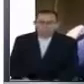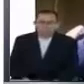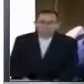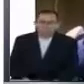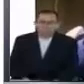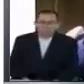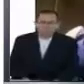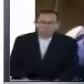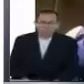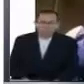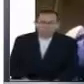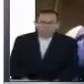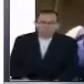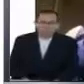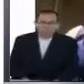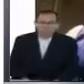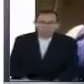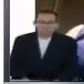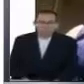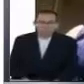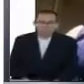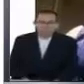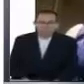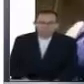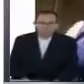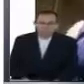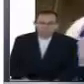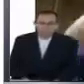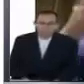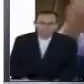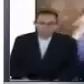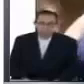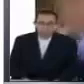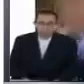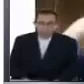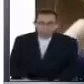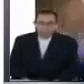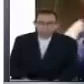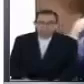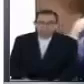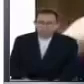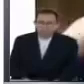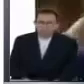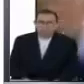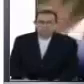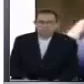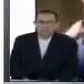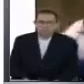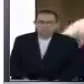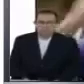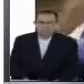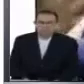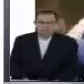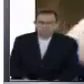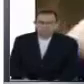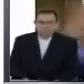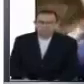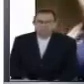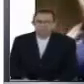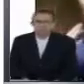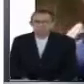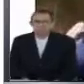Okay. Esta mujer es cristiana ahora, le entregó el corazón a Jesucristo. Sí, es así, es cristiana,